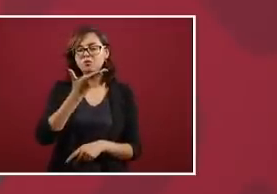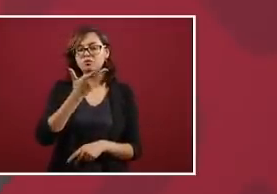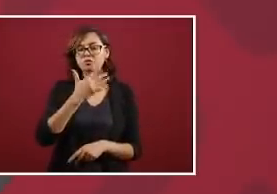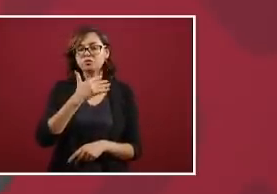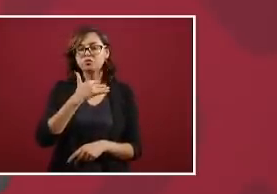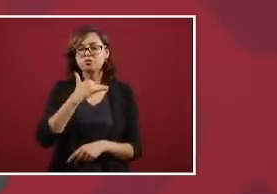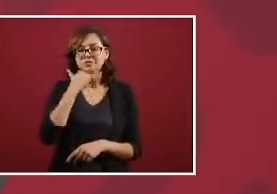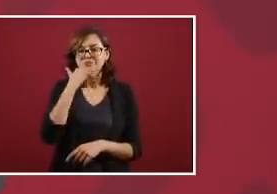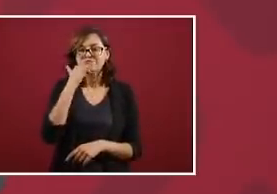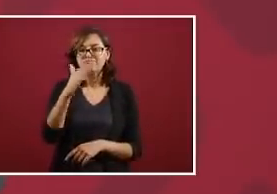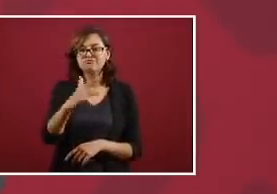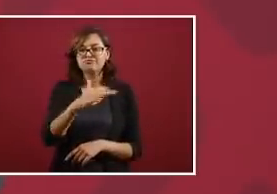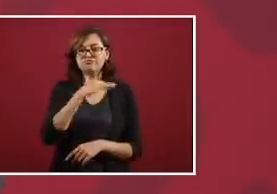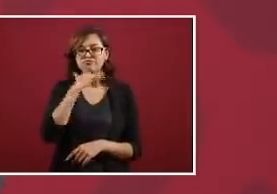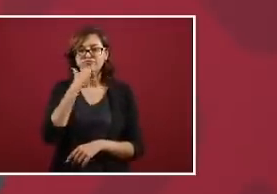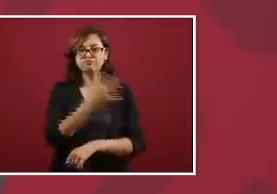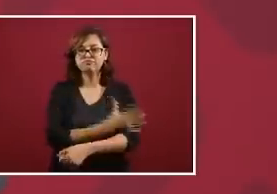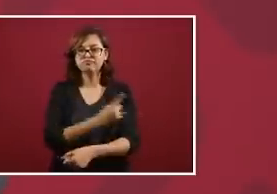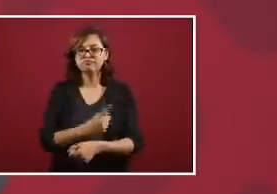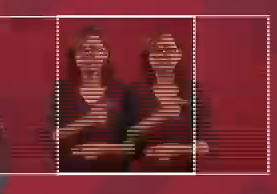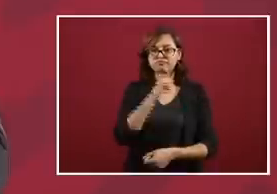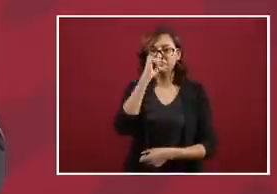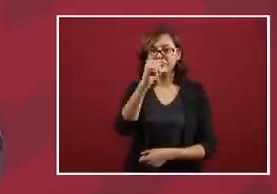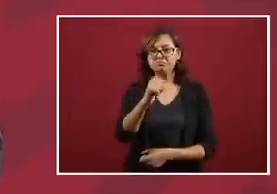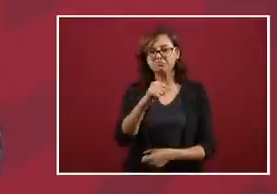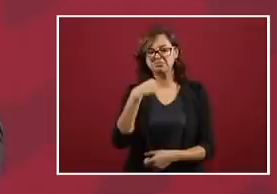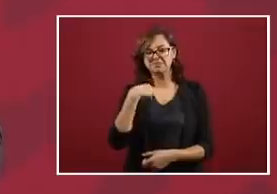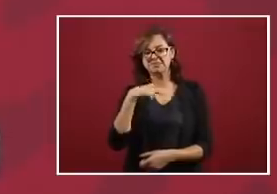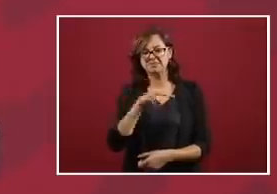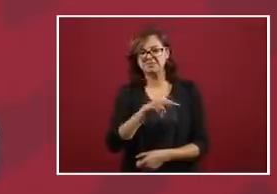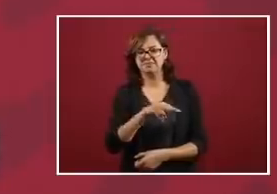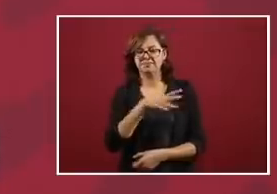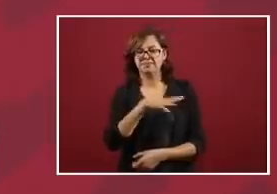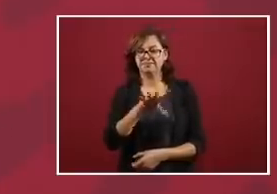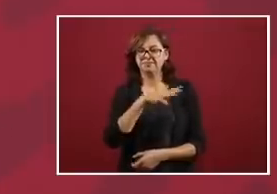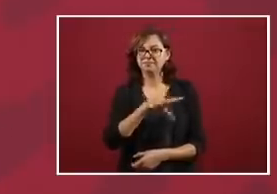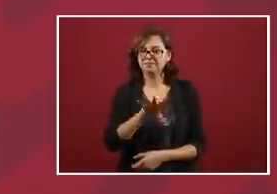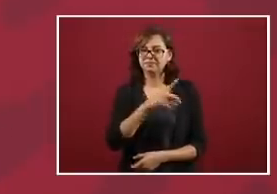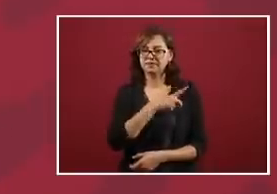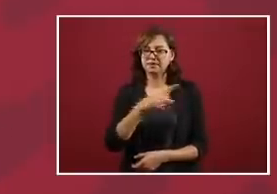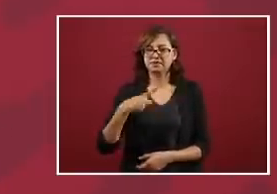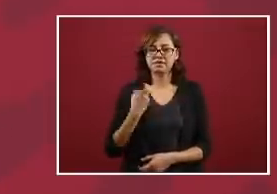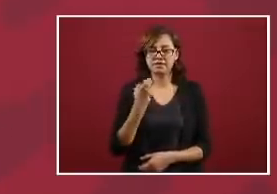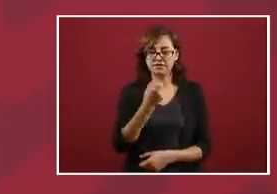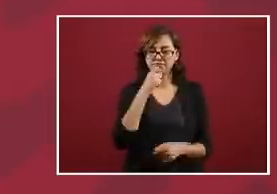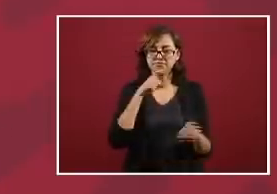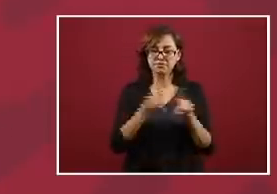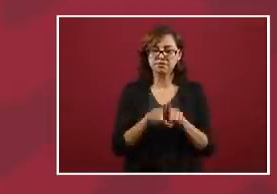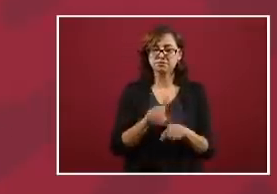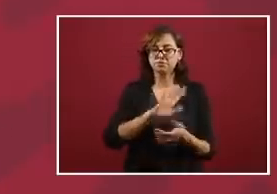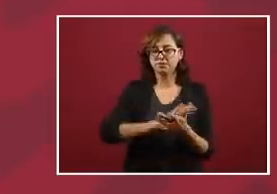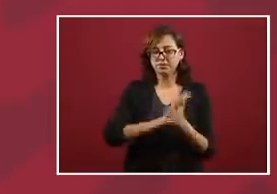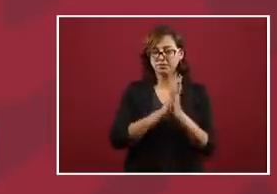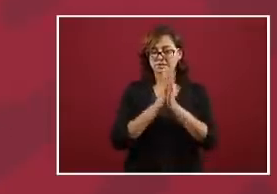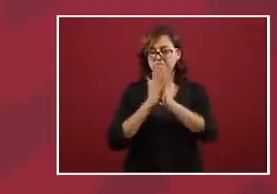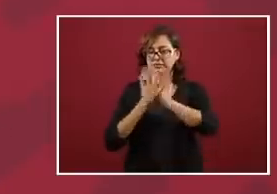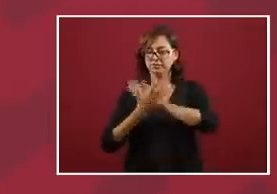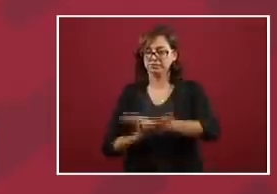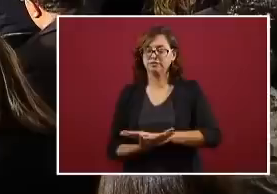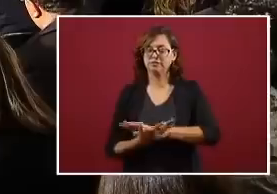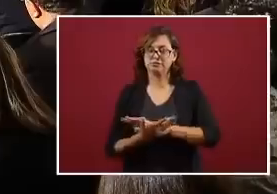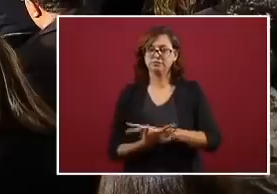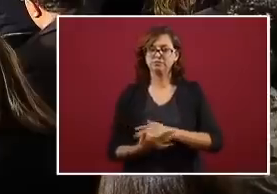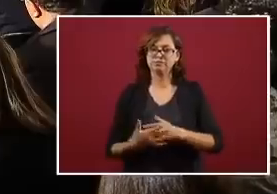no actúen con honestidad. Esa es parte también de la transformación, es parte del